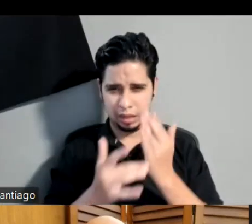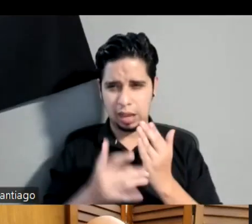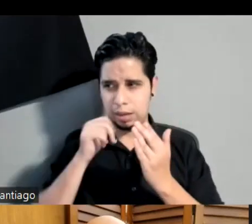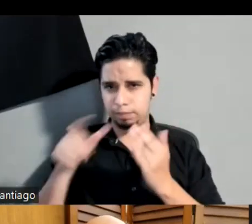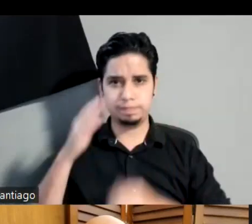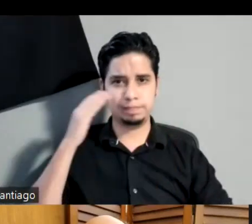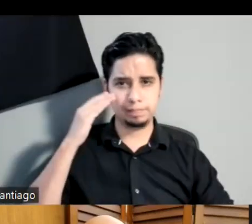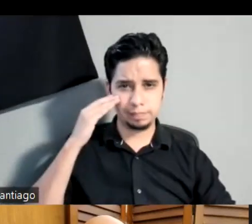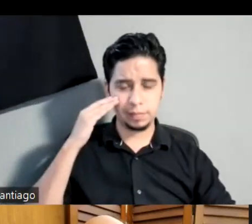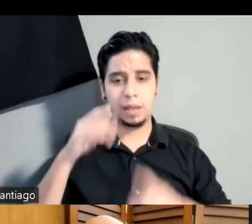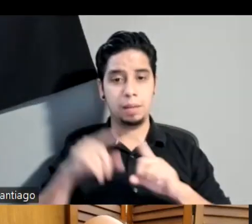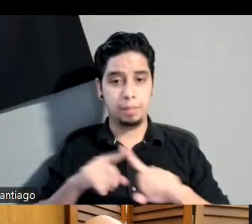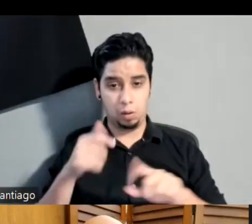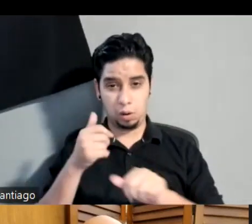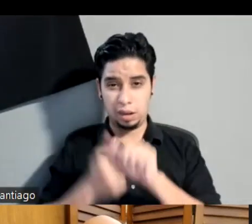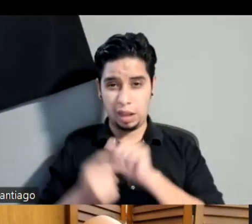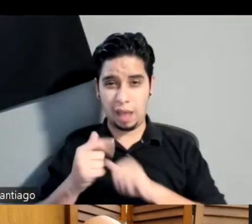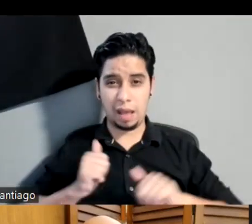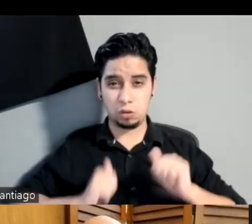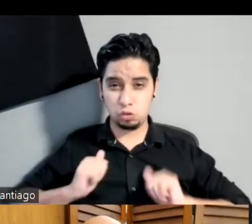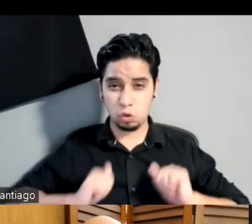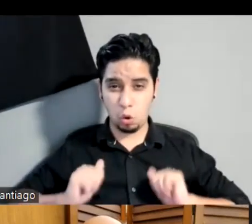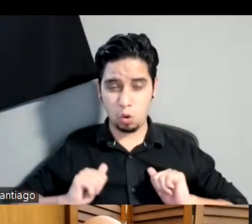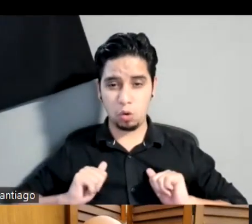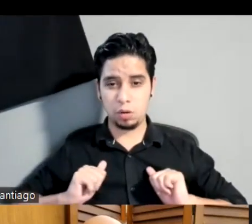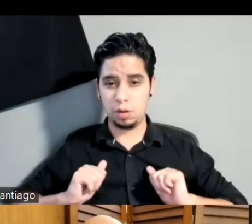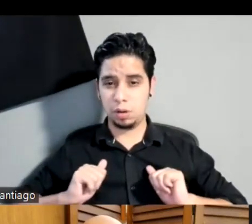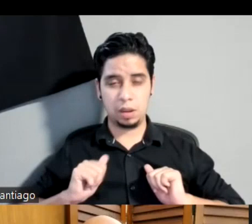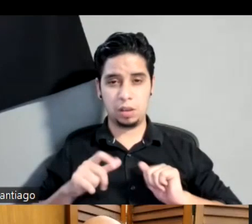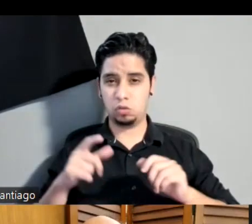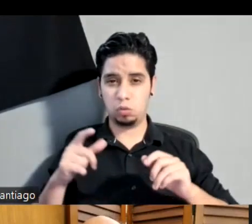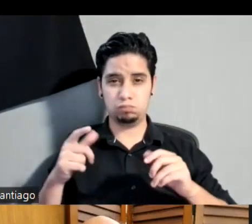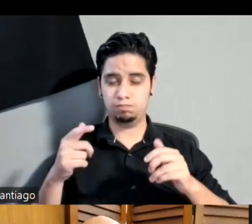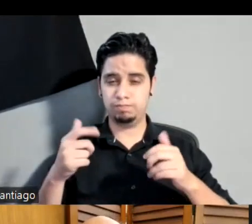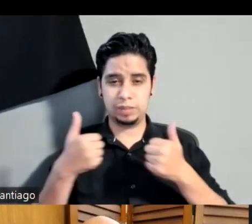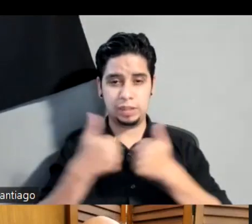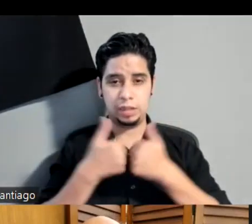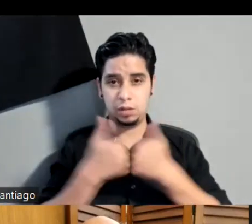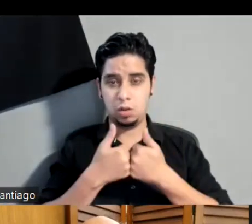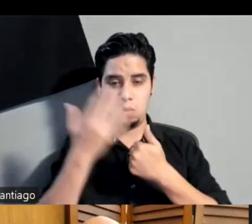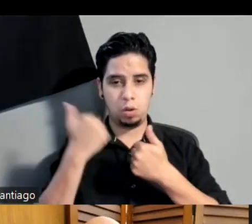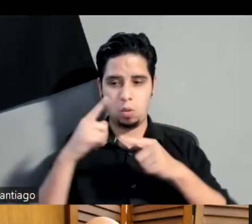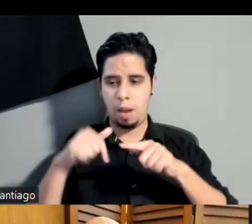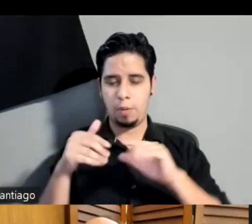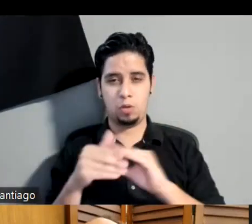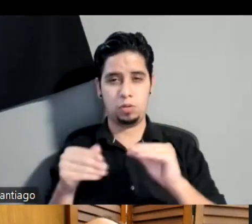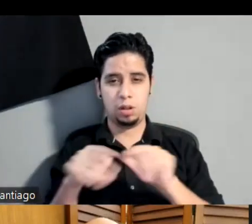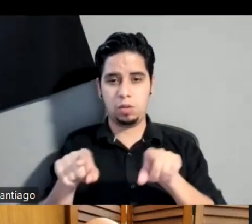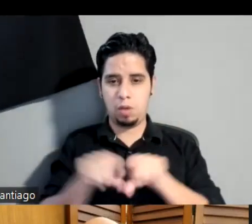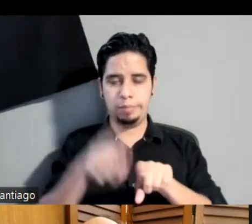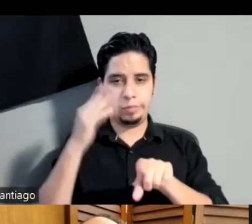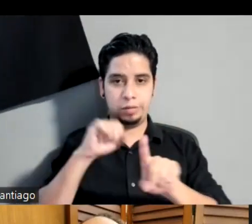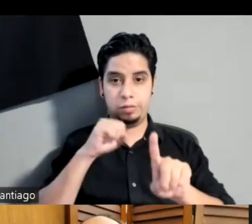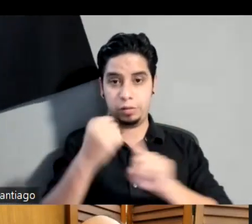pero cada función es un reto porque no lo vas a contar igual, porque las circunstancias,